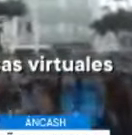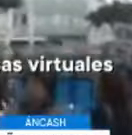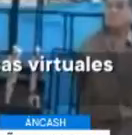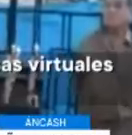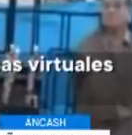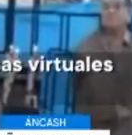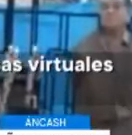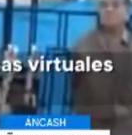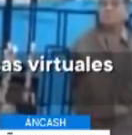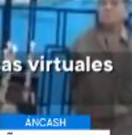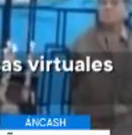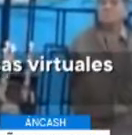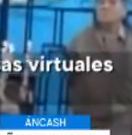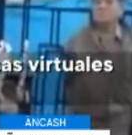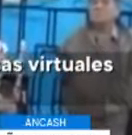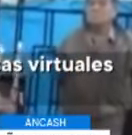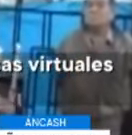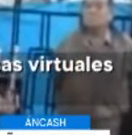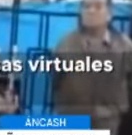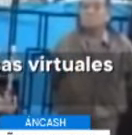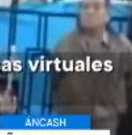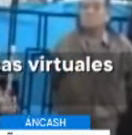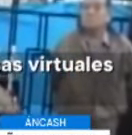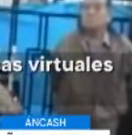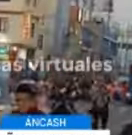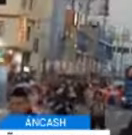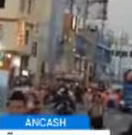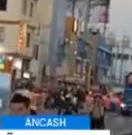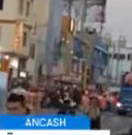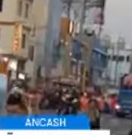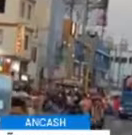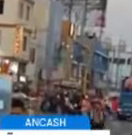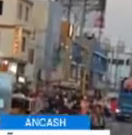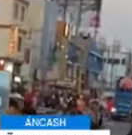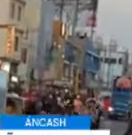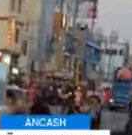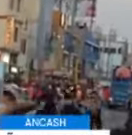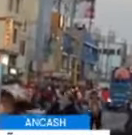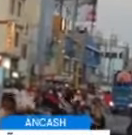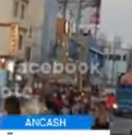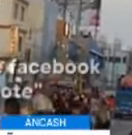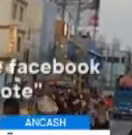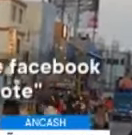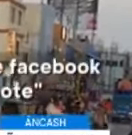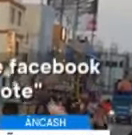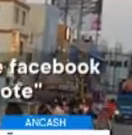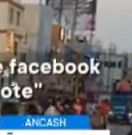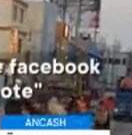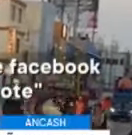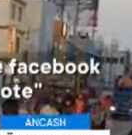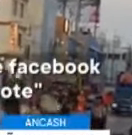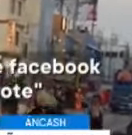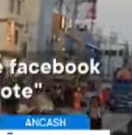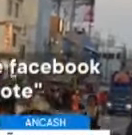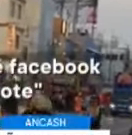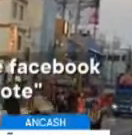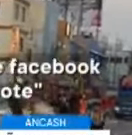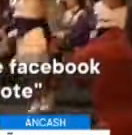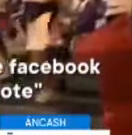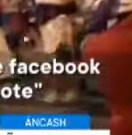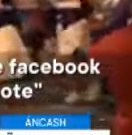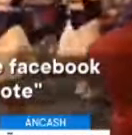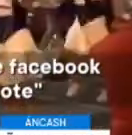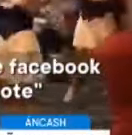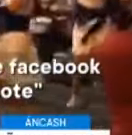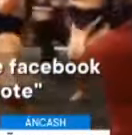Punchaumantam, Kai Junio Kiya Tukunankama, Procesión Pi, Purichinjaku, Mama Huchapa Hawayanta, Hatunkaray, Wampuk